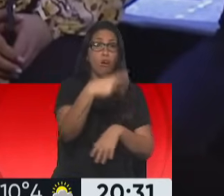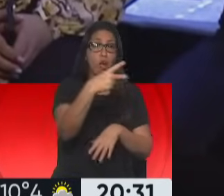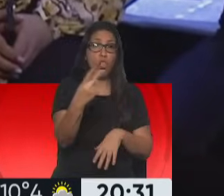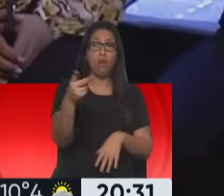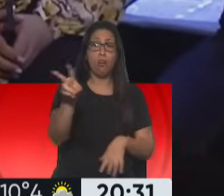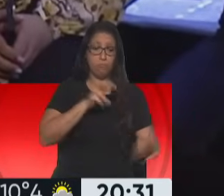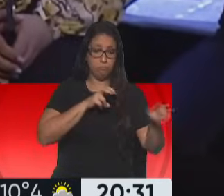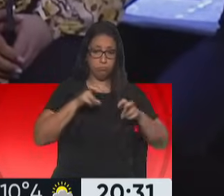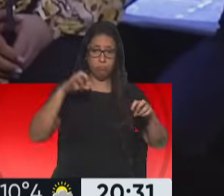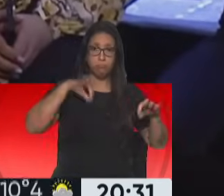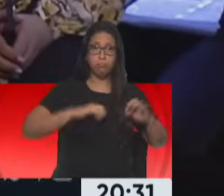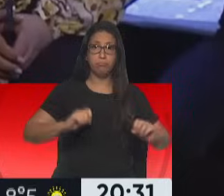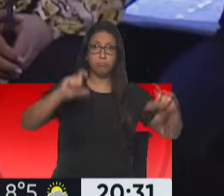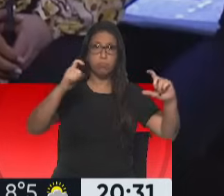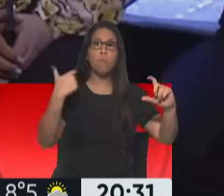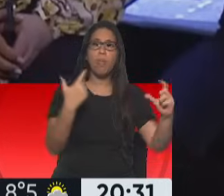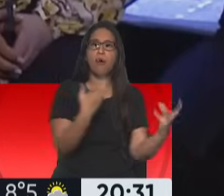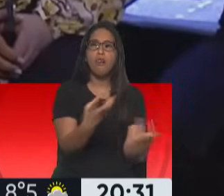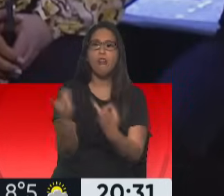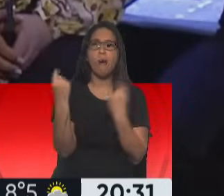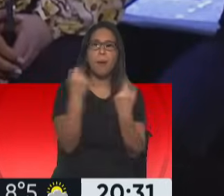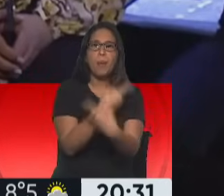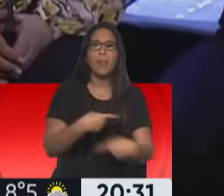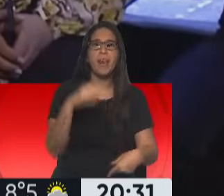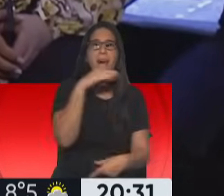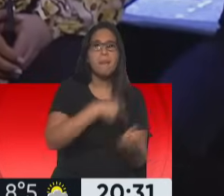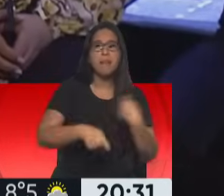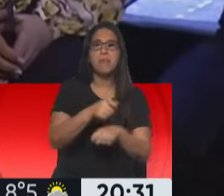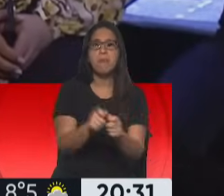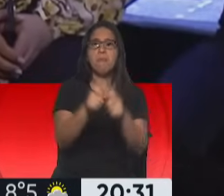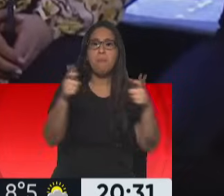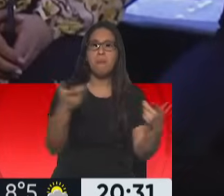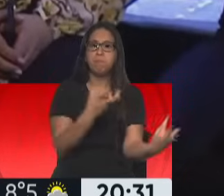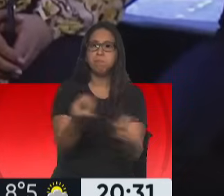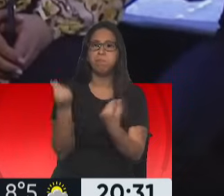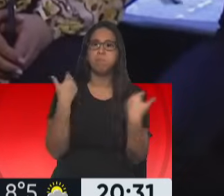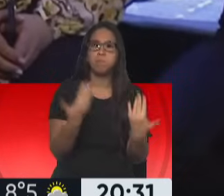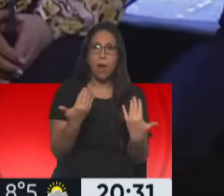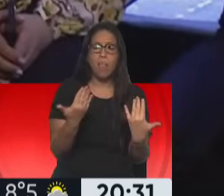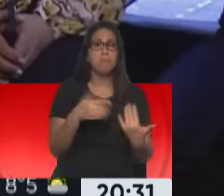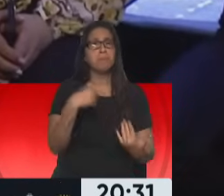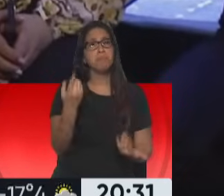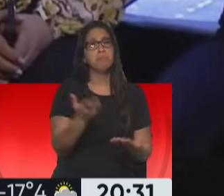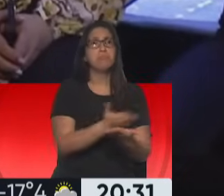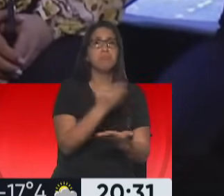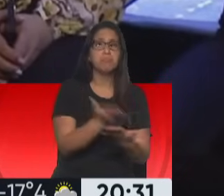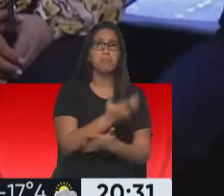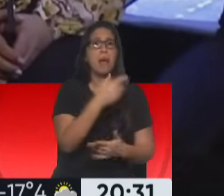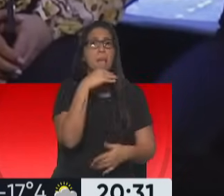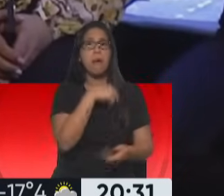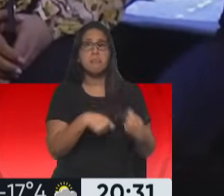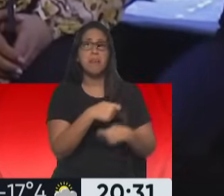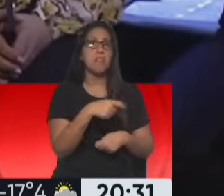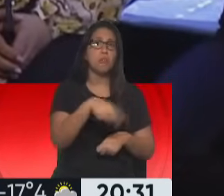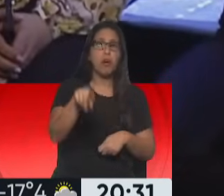capacidad de compra pueden comprar una mayor cantidad de bienes en el almacén. A su vez, un productor, un arquitecto y un almacenero